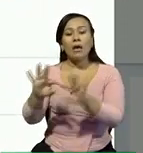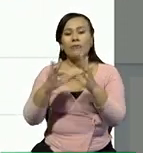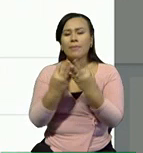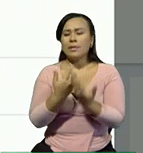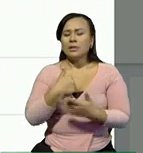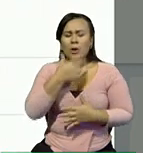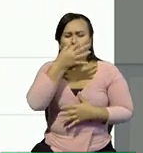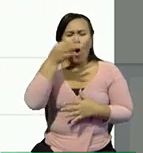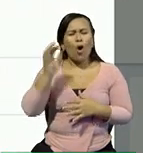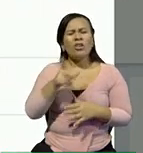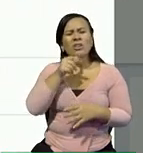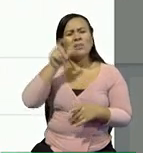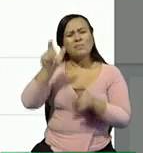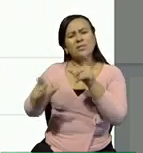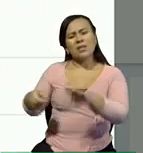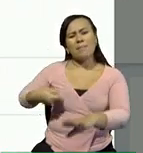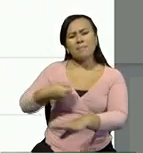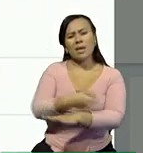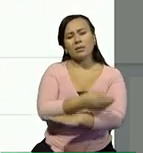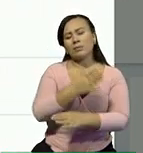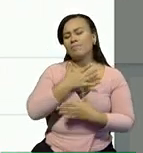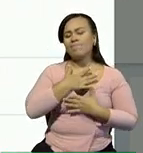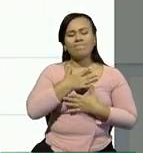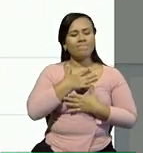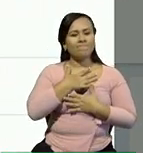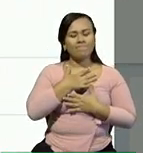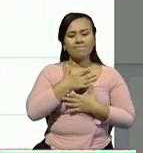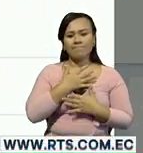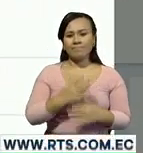repudio por tan atroz crimen.